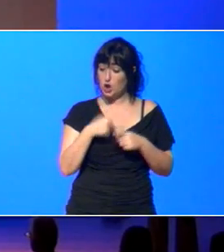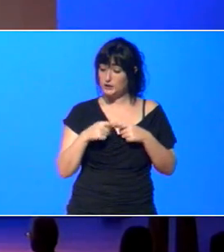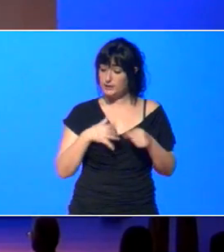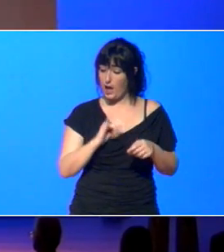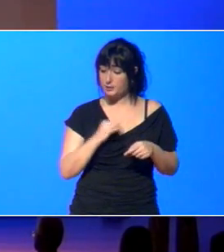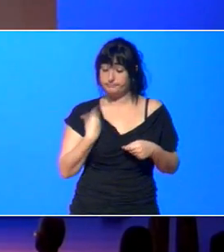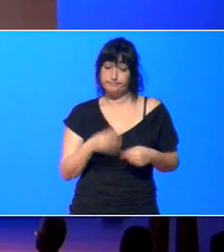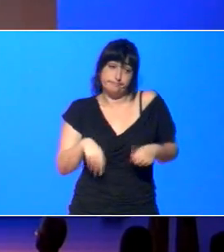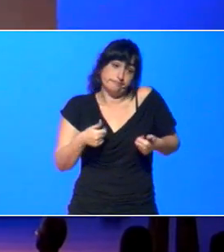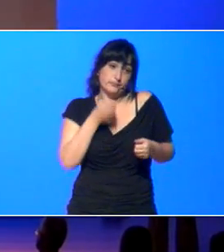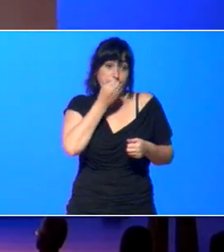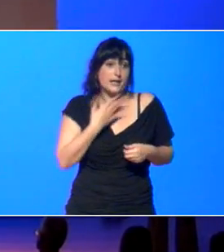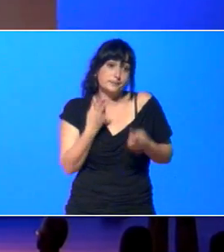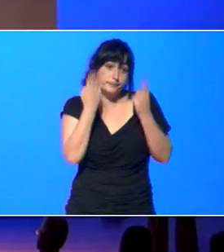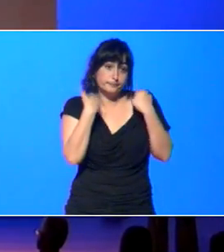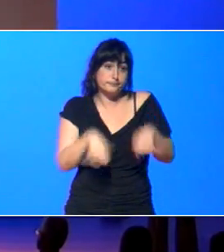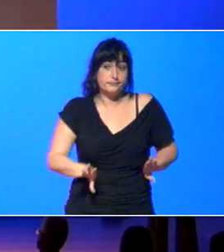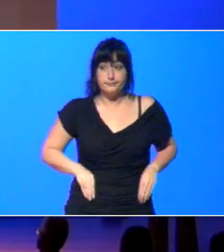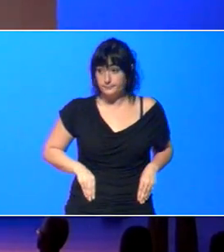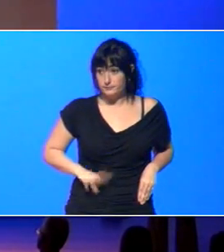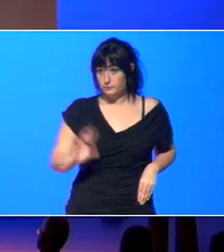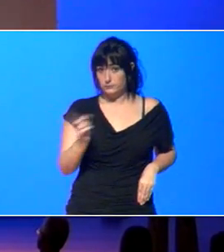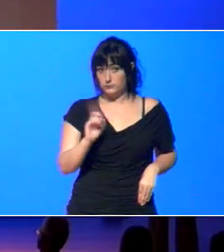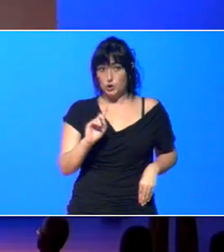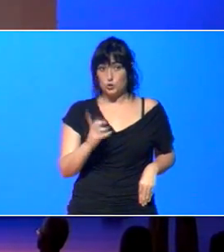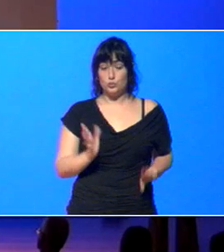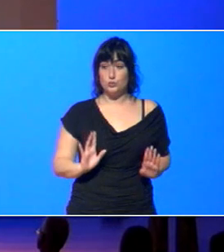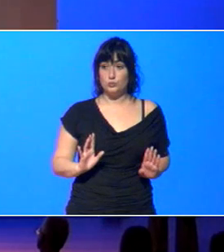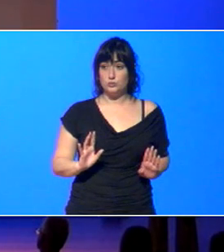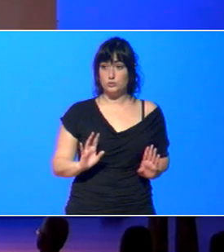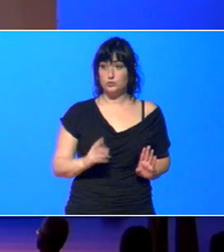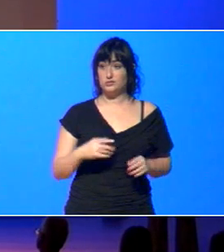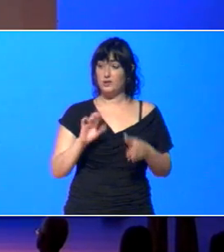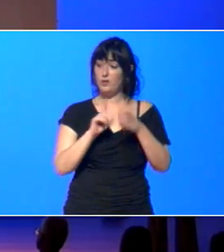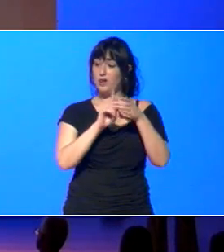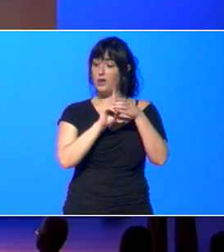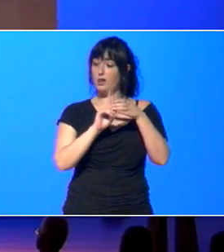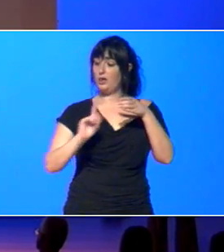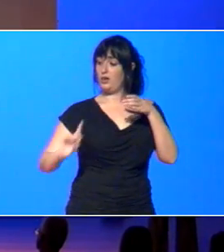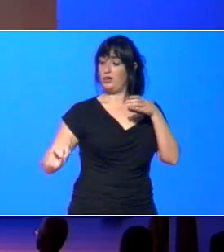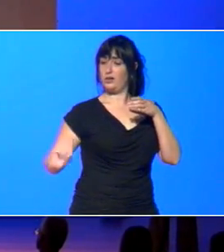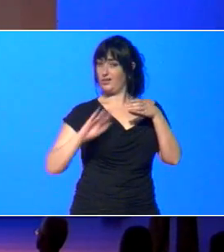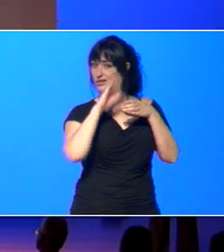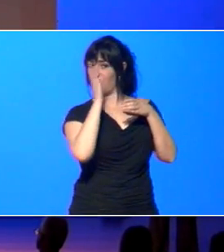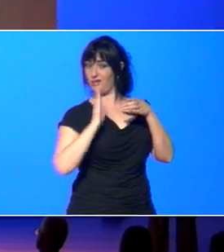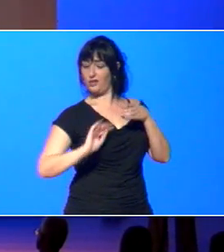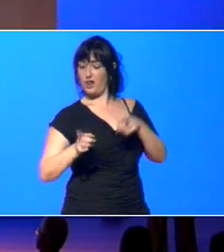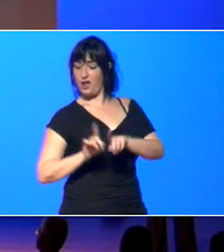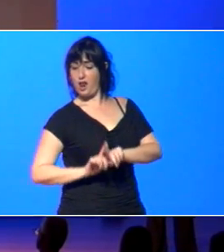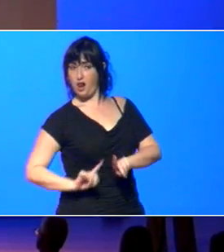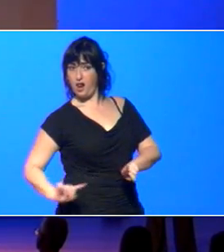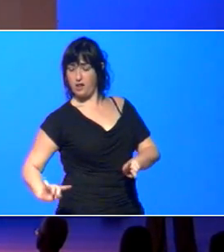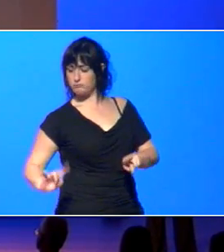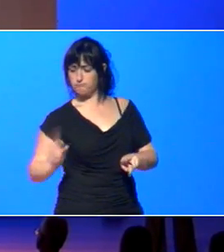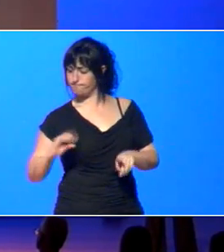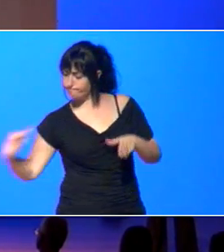que mirar un poco, si no caemos un poco en esa exclusión en la sombra, ¿no? Que ya se lo citó el Ararteco,